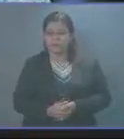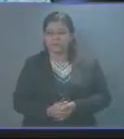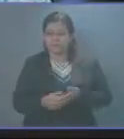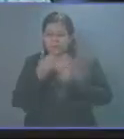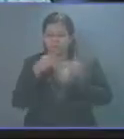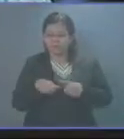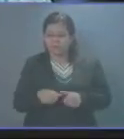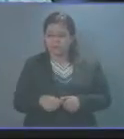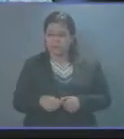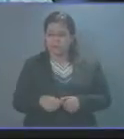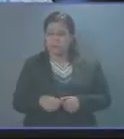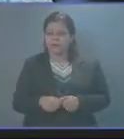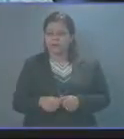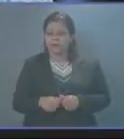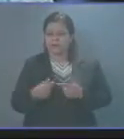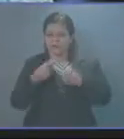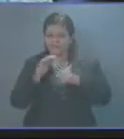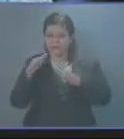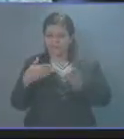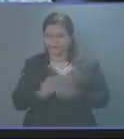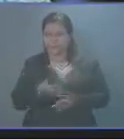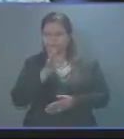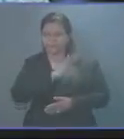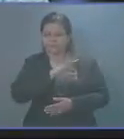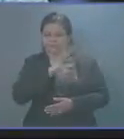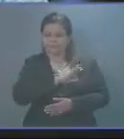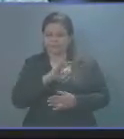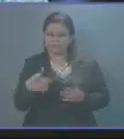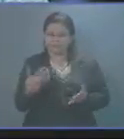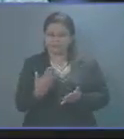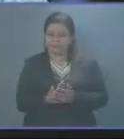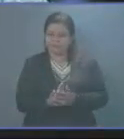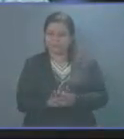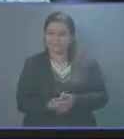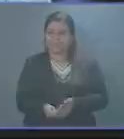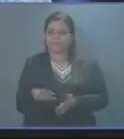trabajando grandemente en pro del hermanamiento entre los